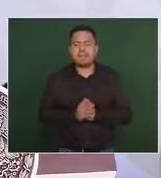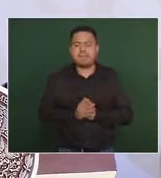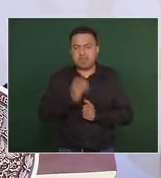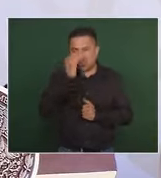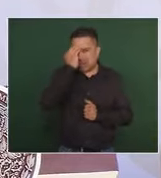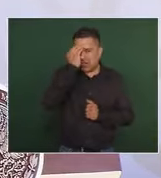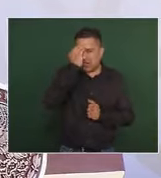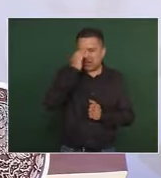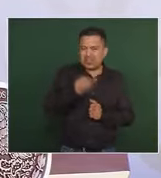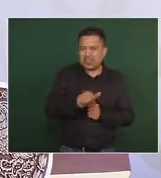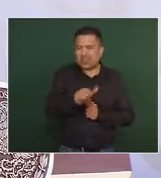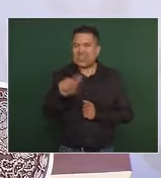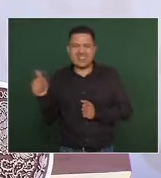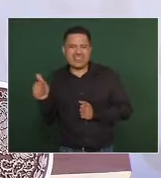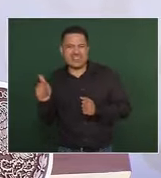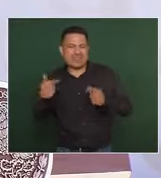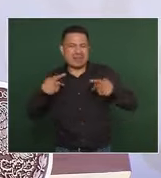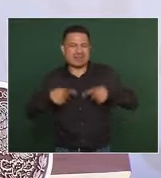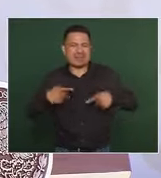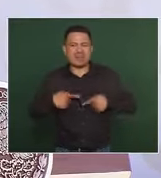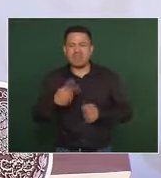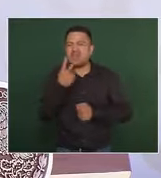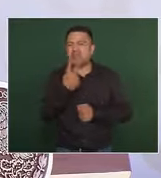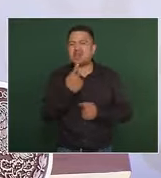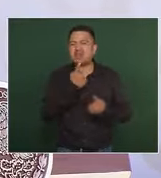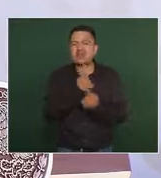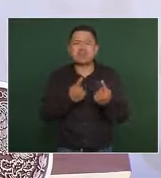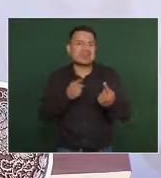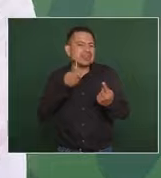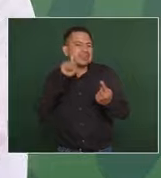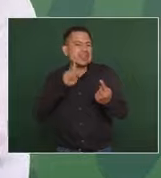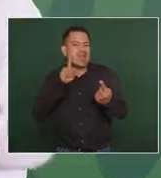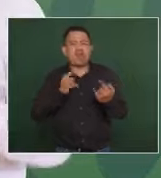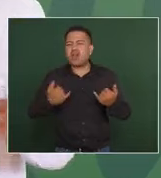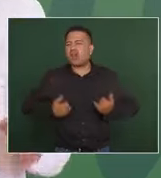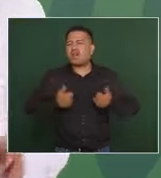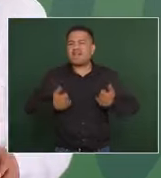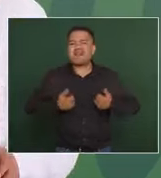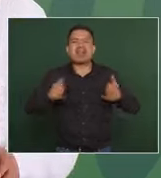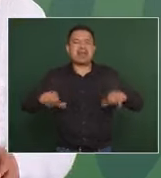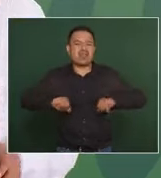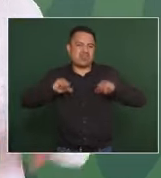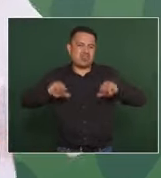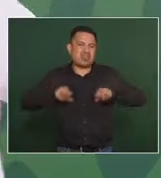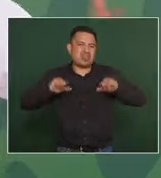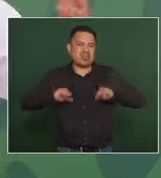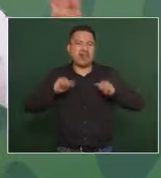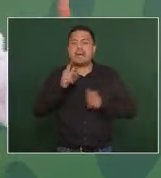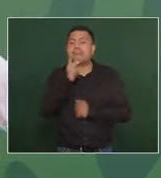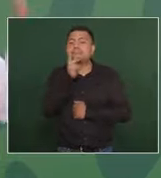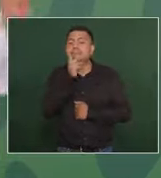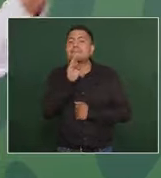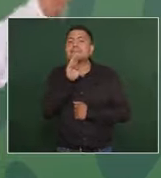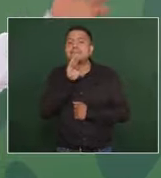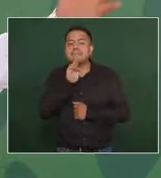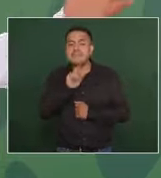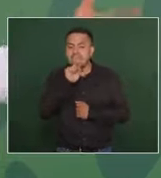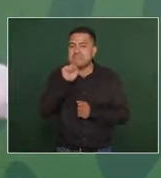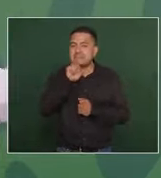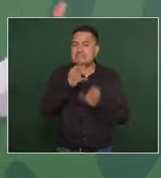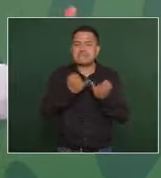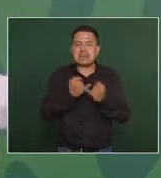Conozco otro caso de dos niñas jóvenes, adolescentes, donde los papás, incluso